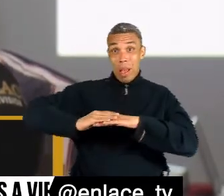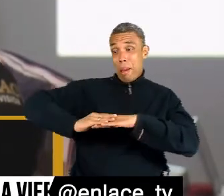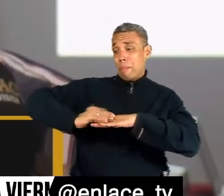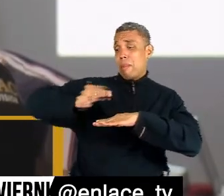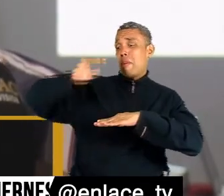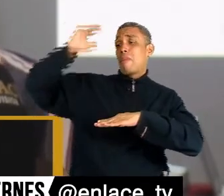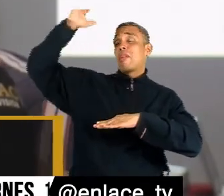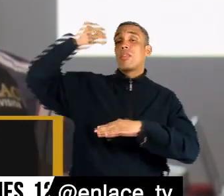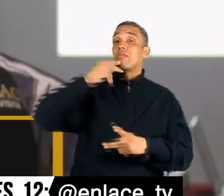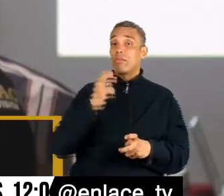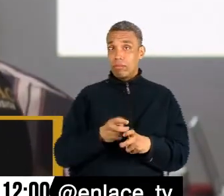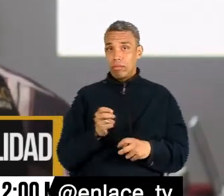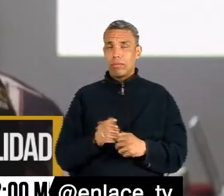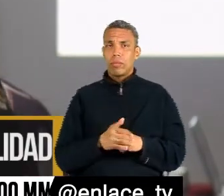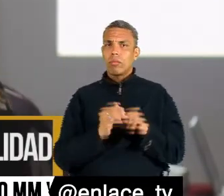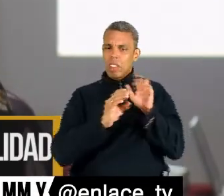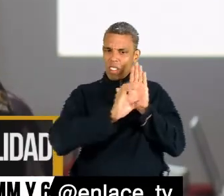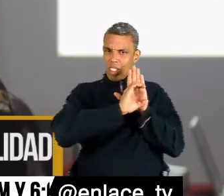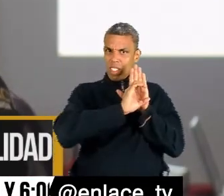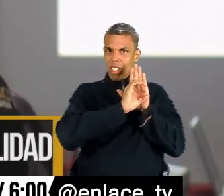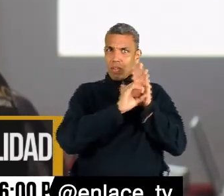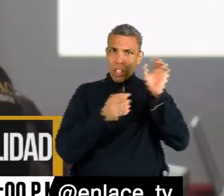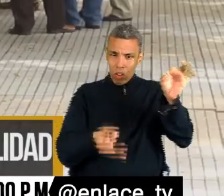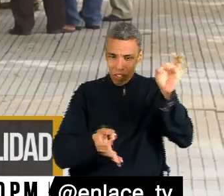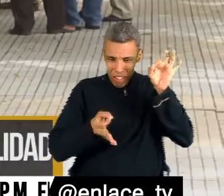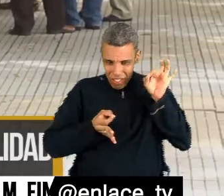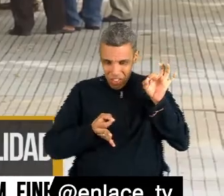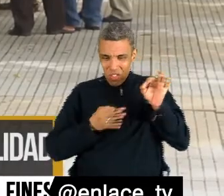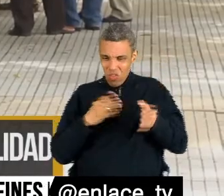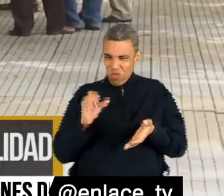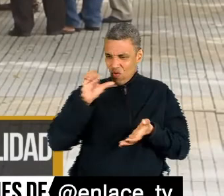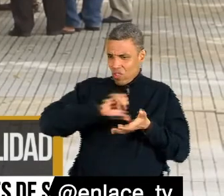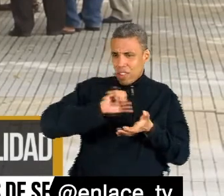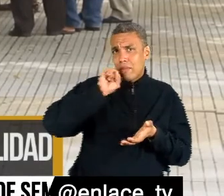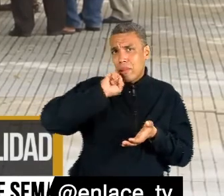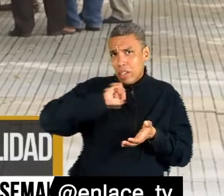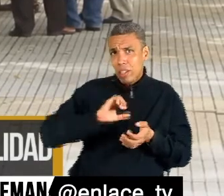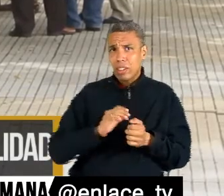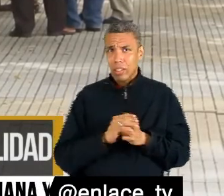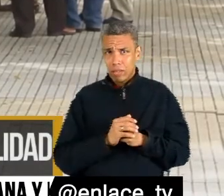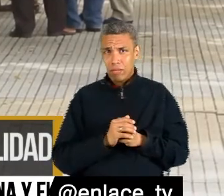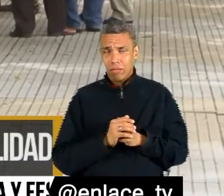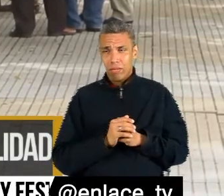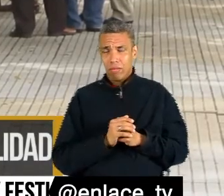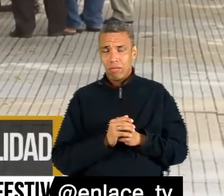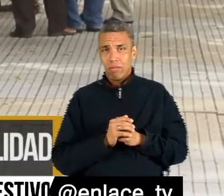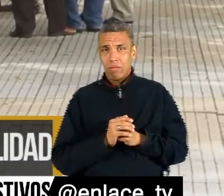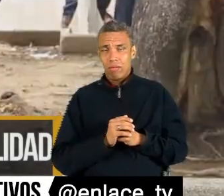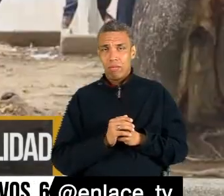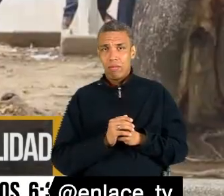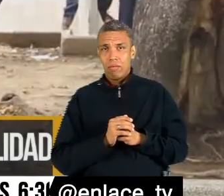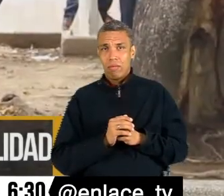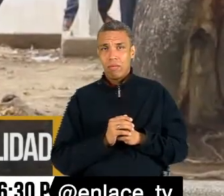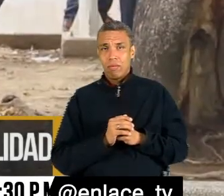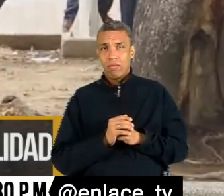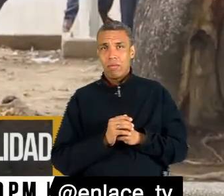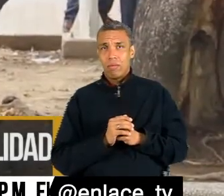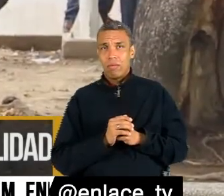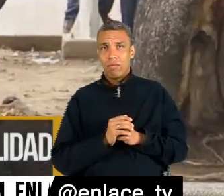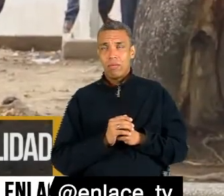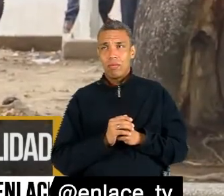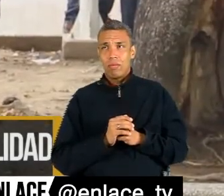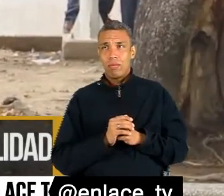de territorialidad, es que hay que dejar el debate de empleo a pasar el debate al términos de empleabilidad. Y